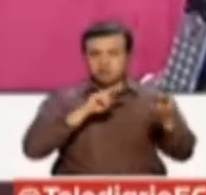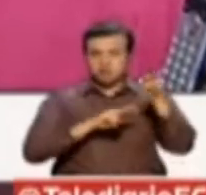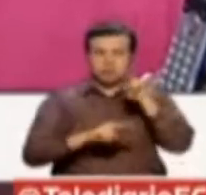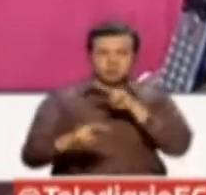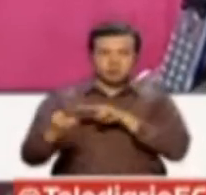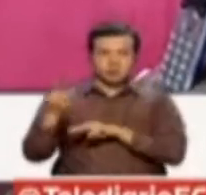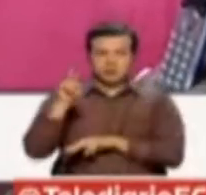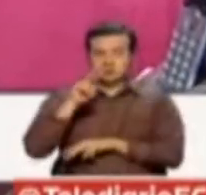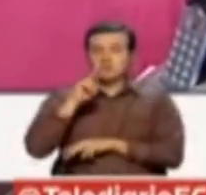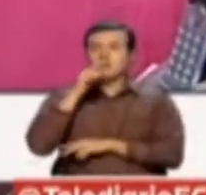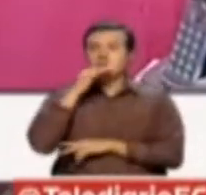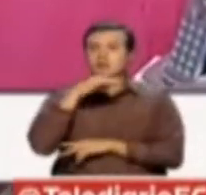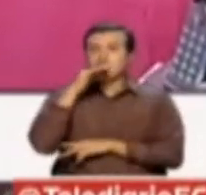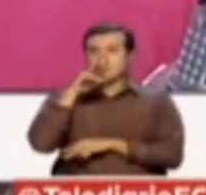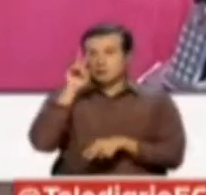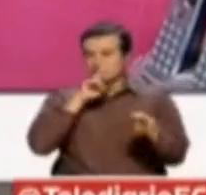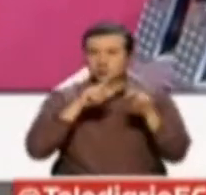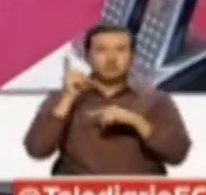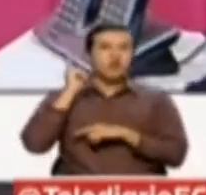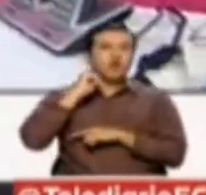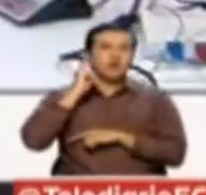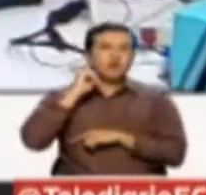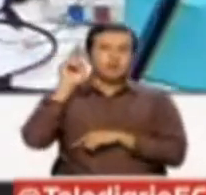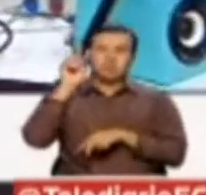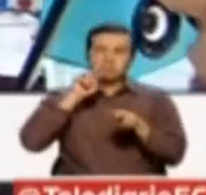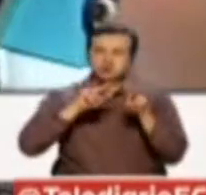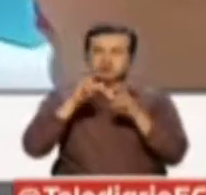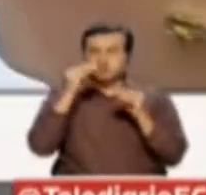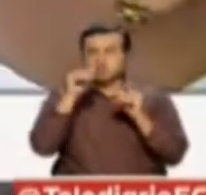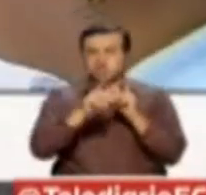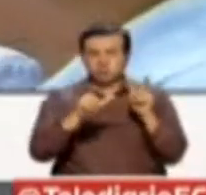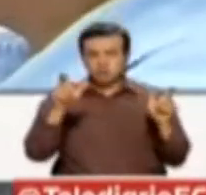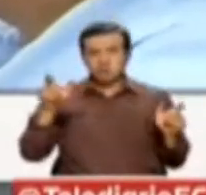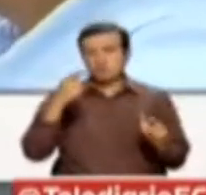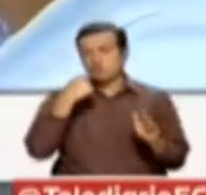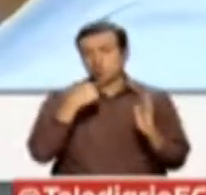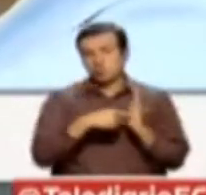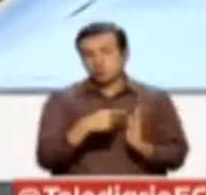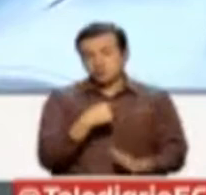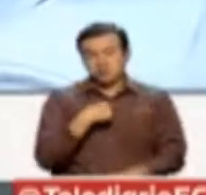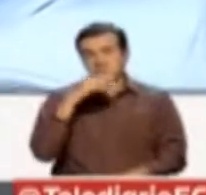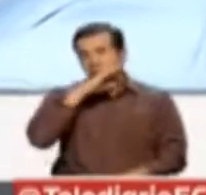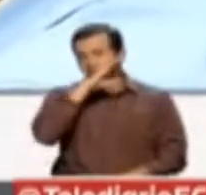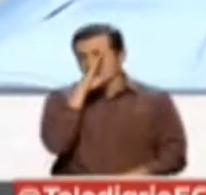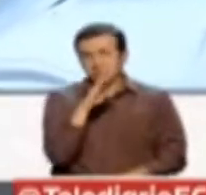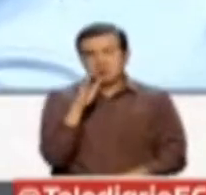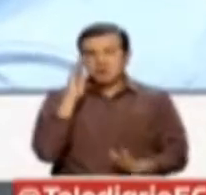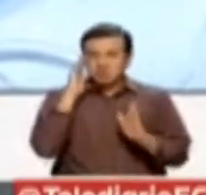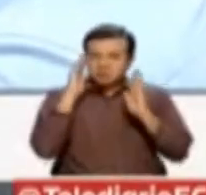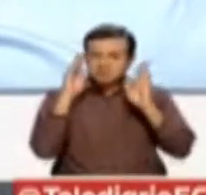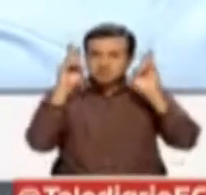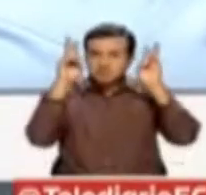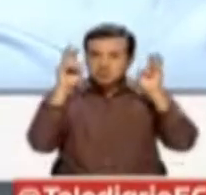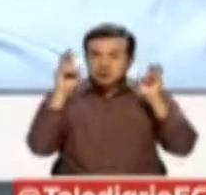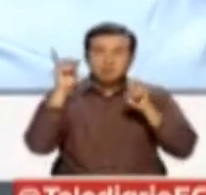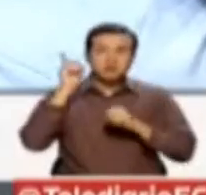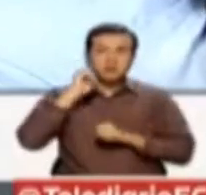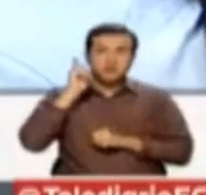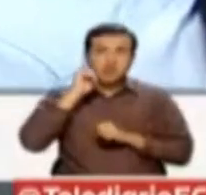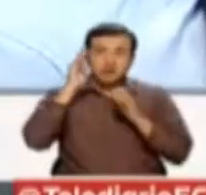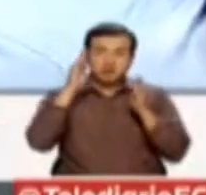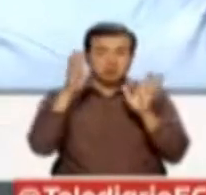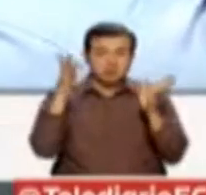auditivo cuéntenos un poco del tema hay muchas personas incluyéndome que no le tomamos asunto al tema de la audición